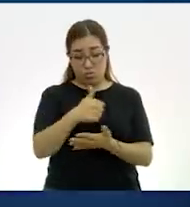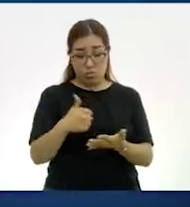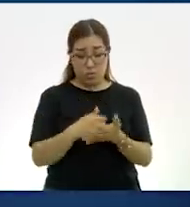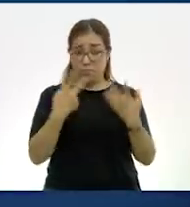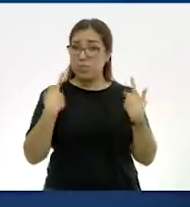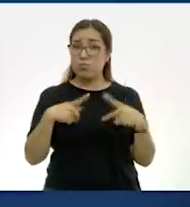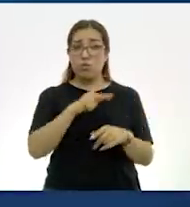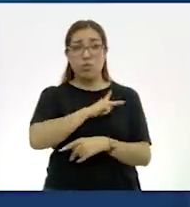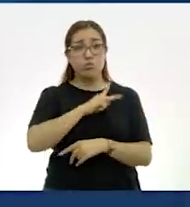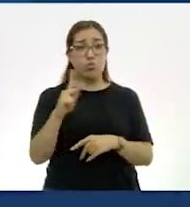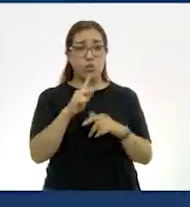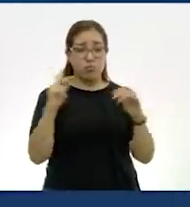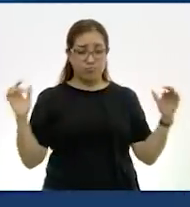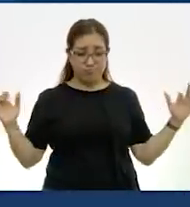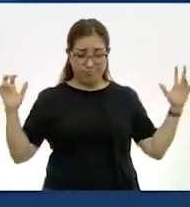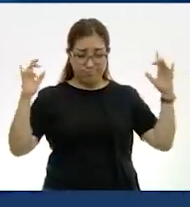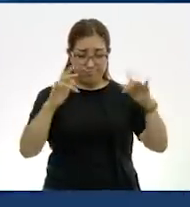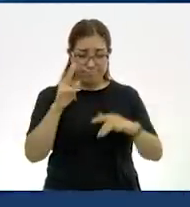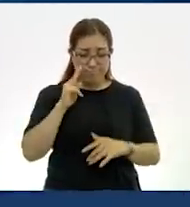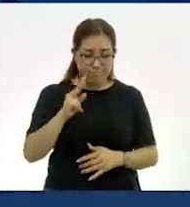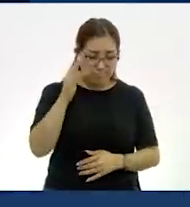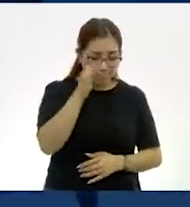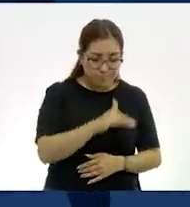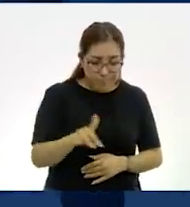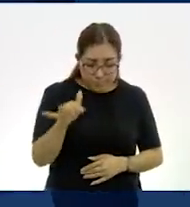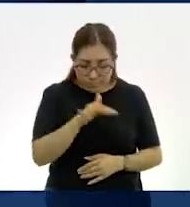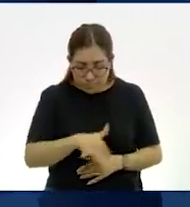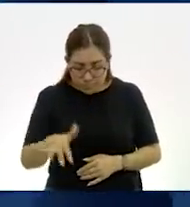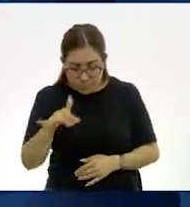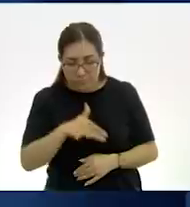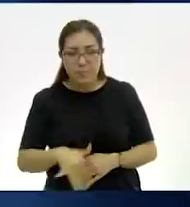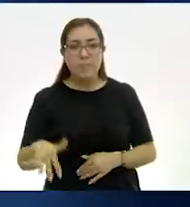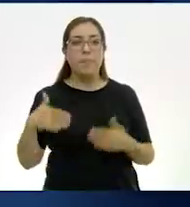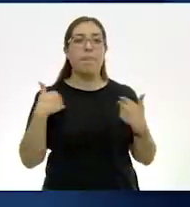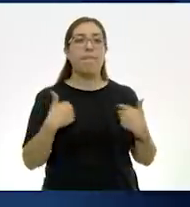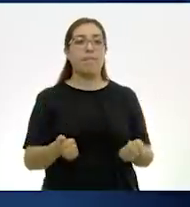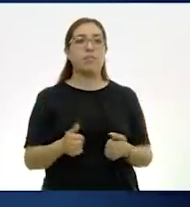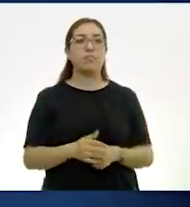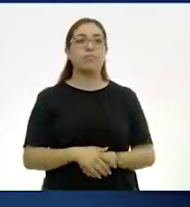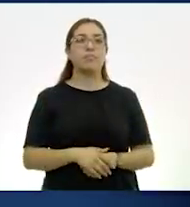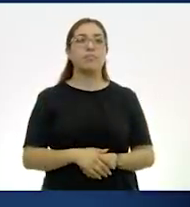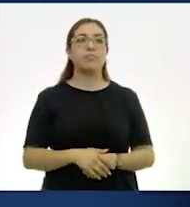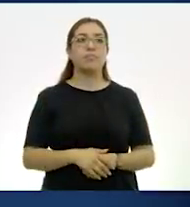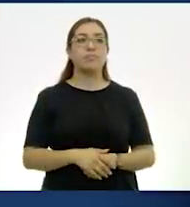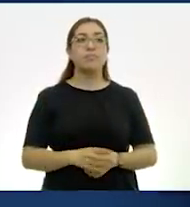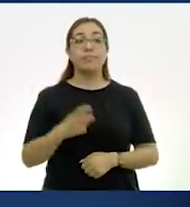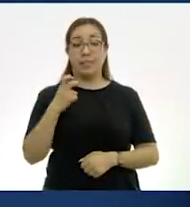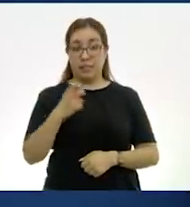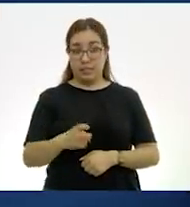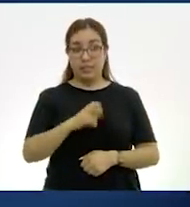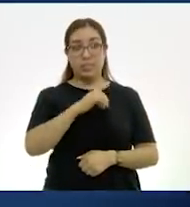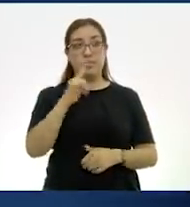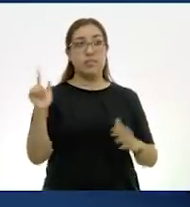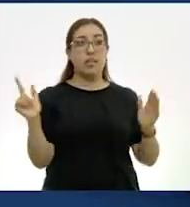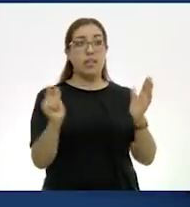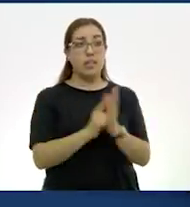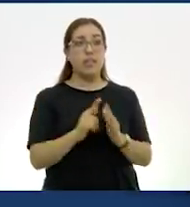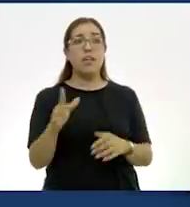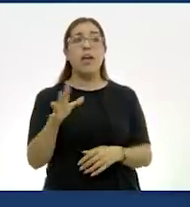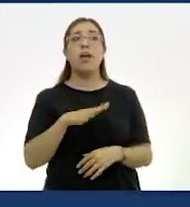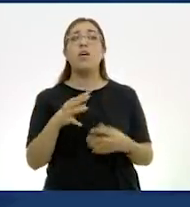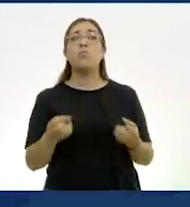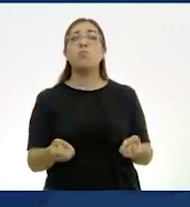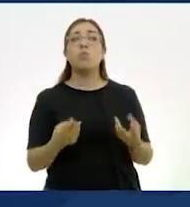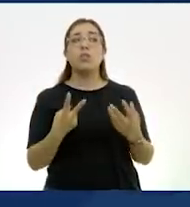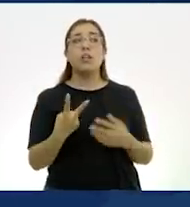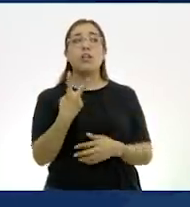acercarse y pudieran leer las leyes y proclamar justicia en las ciudades mesopotámicas. Y justamente las leyes que le dicta son 297,